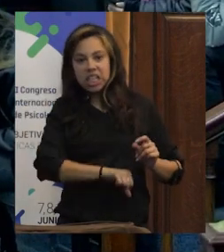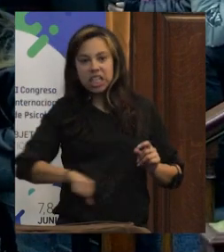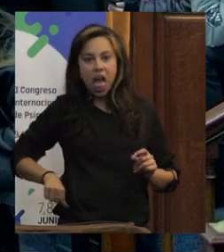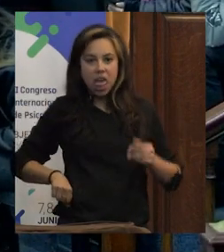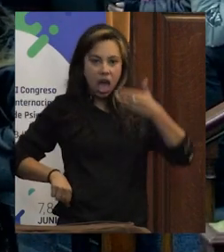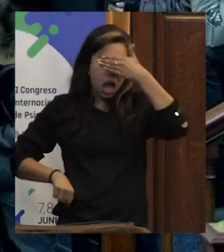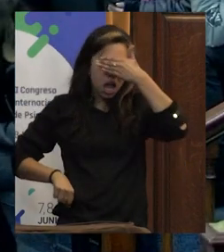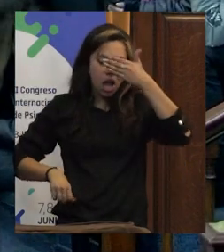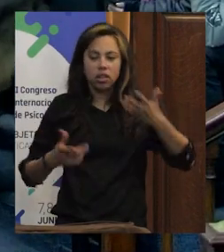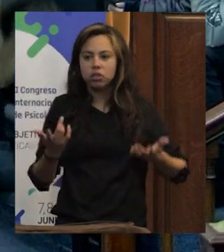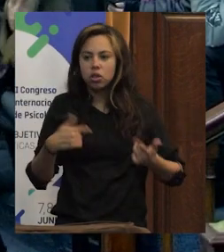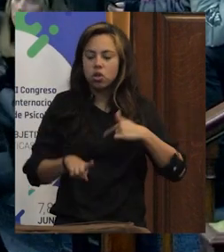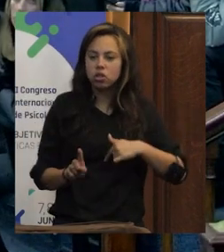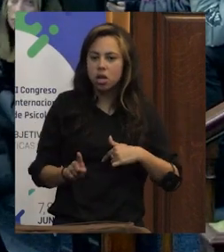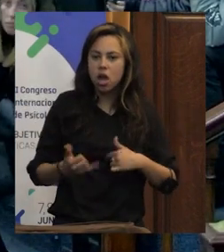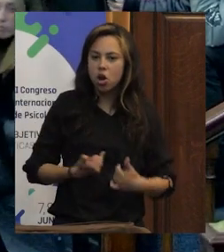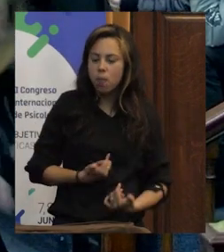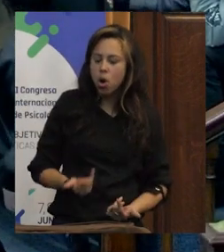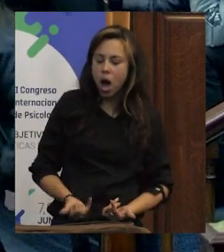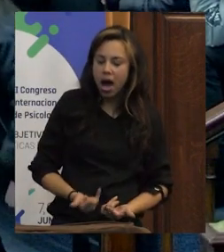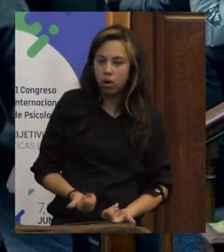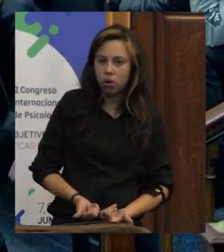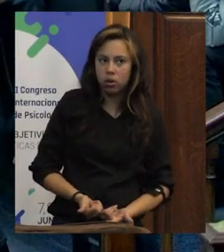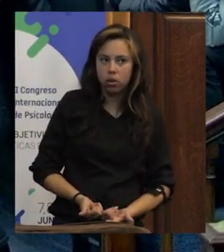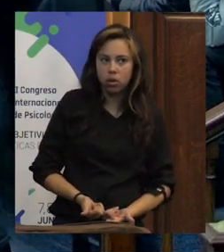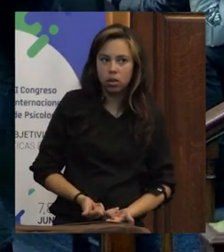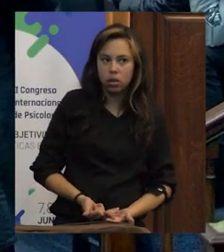Sim, com certeza.